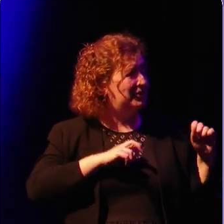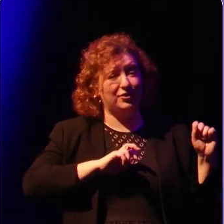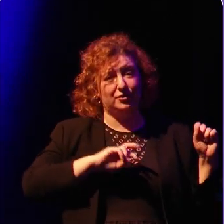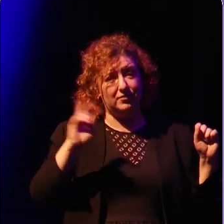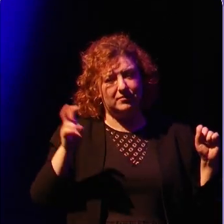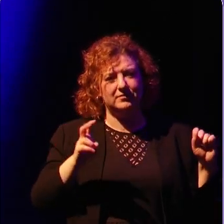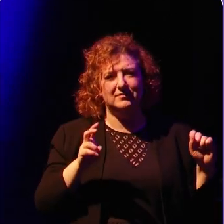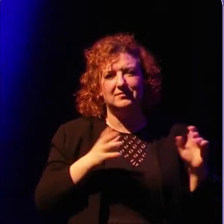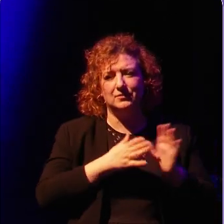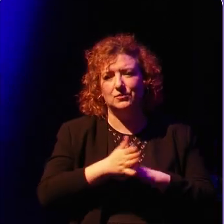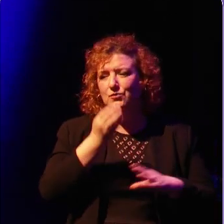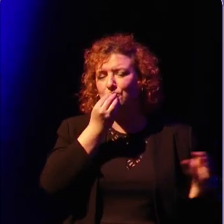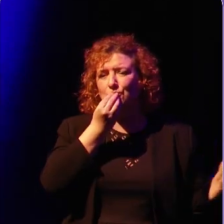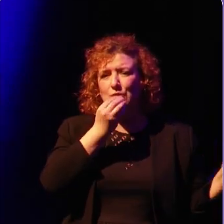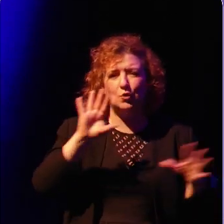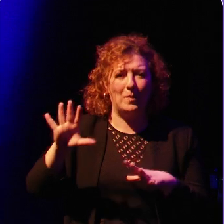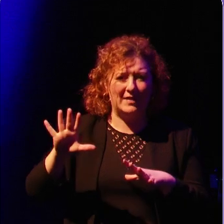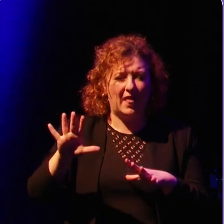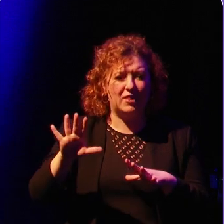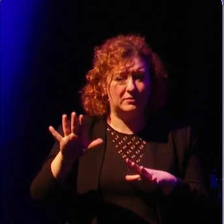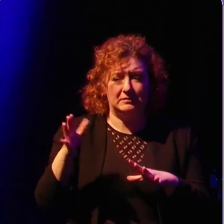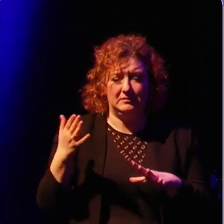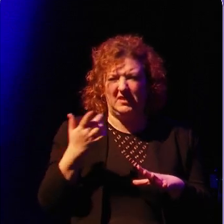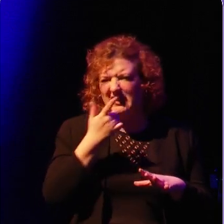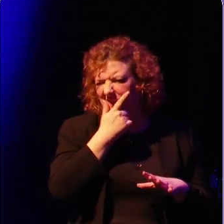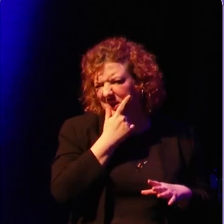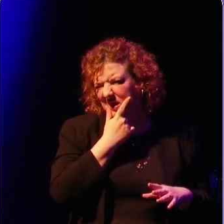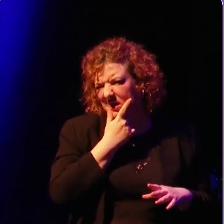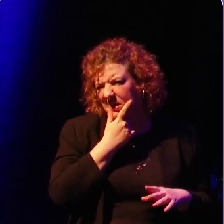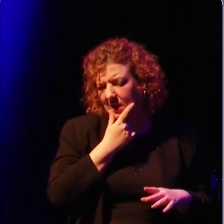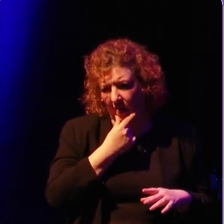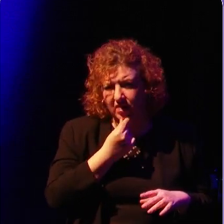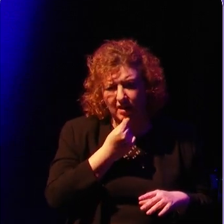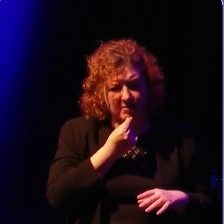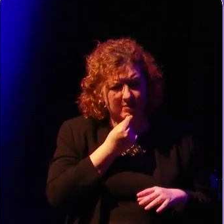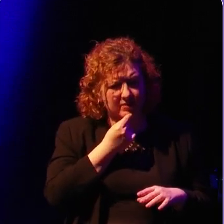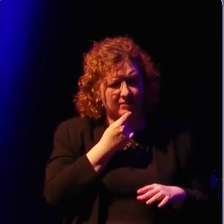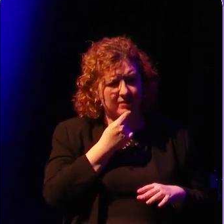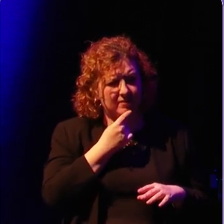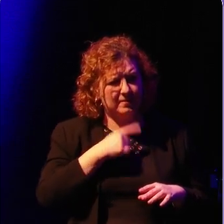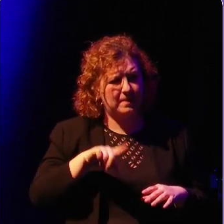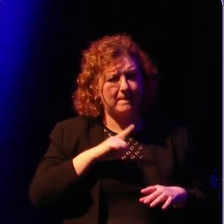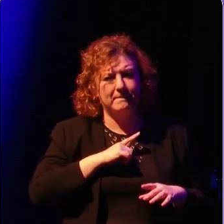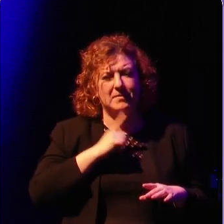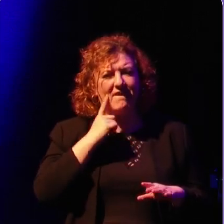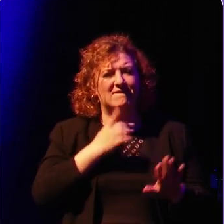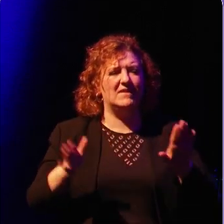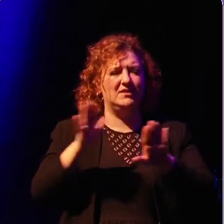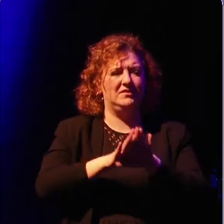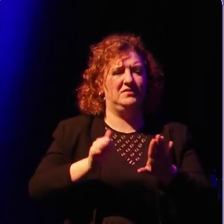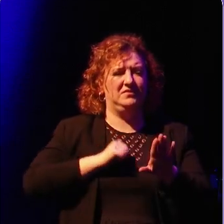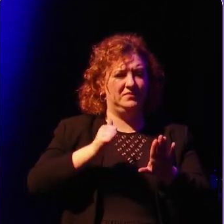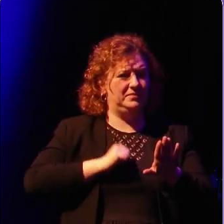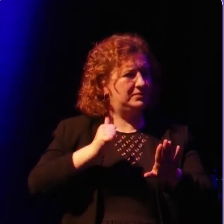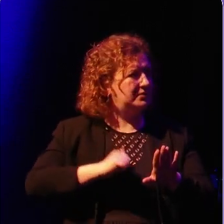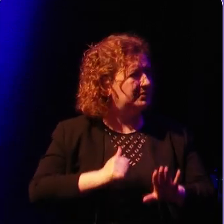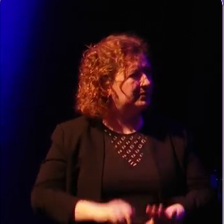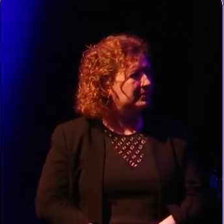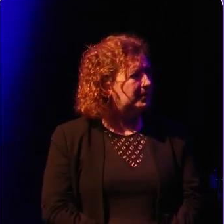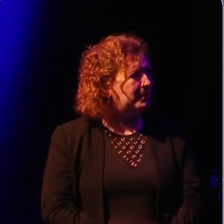Eso a suplantación es relativamente sencilla. Eso es lo que llamamos un deepfake. He dejado